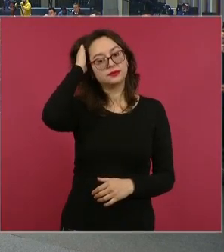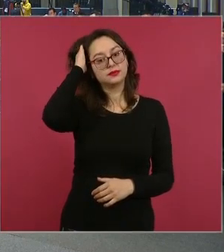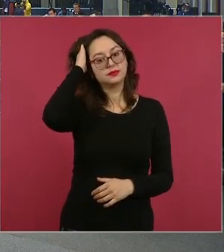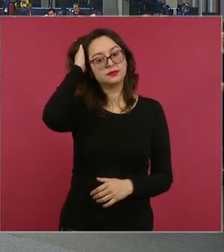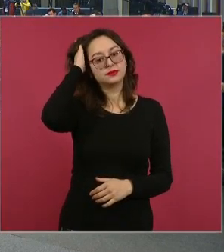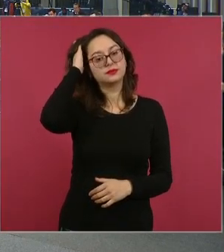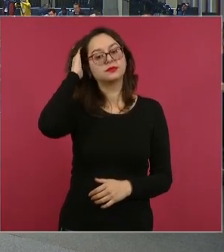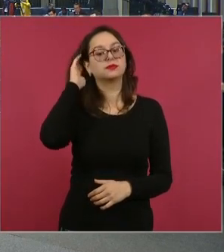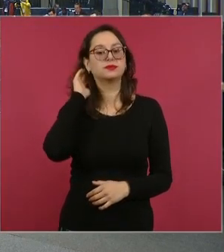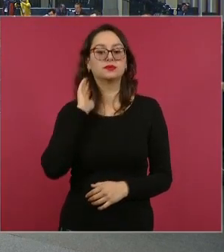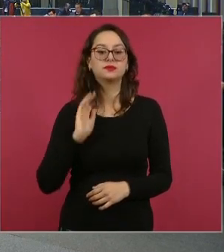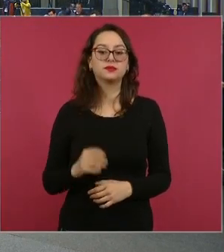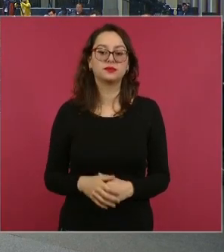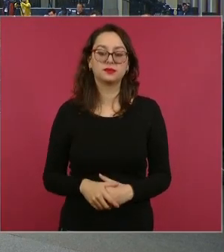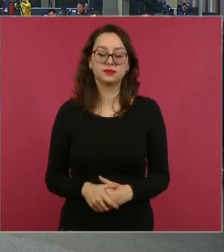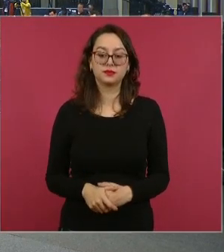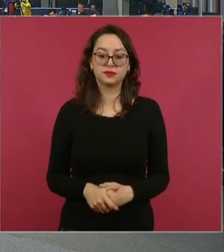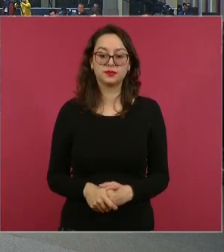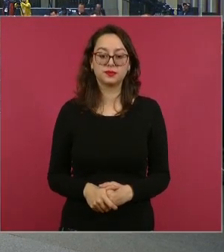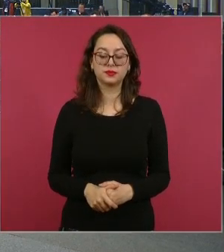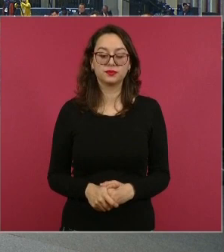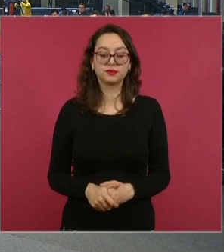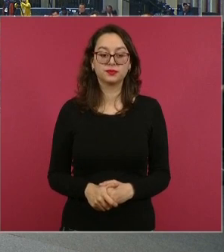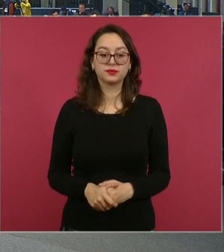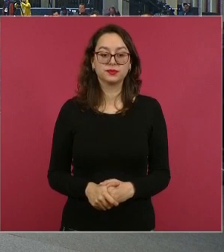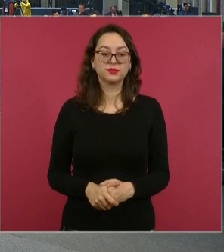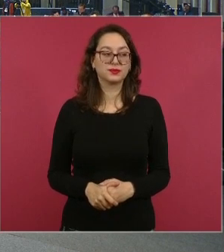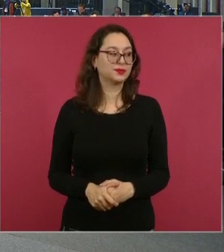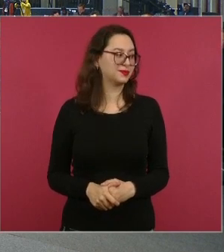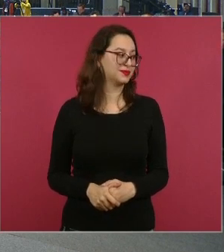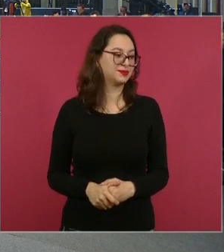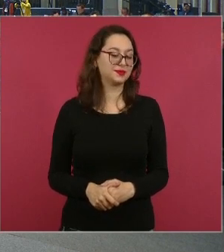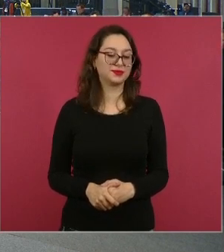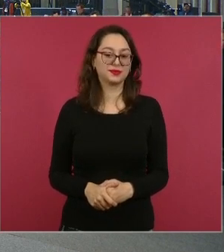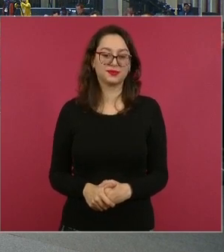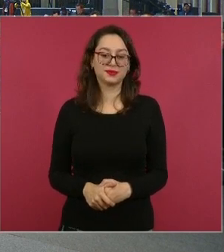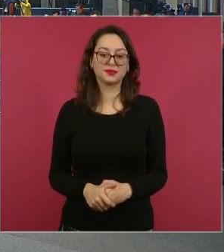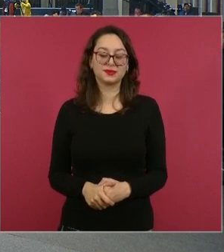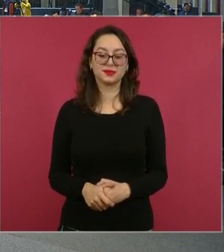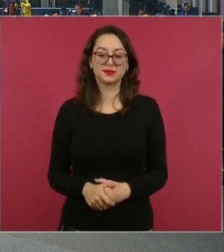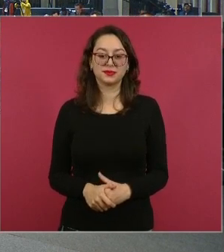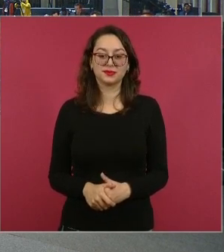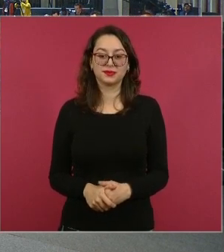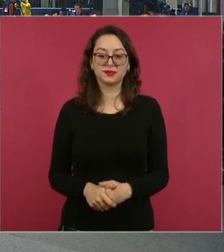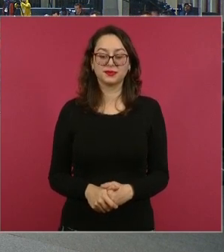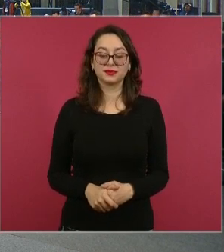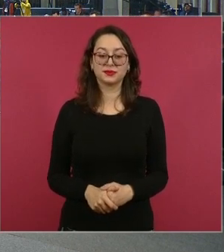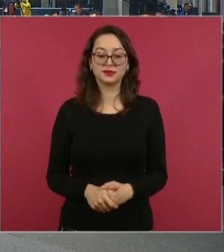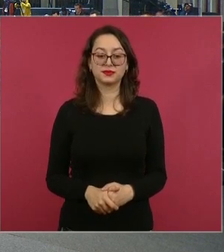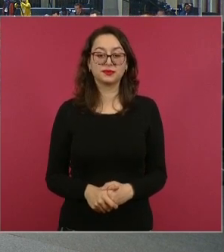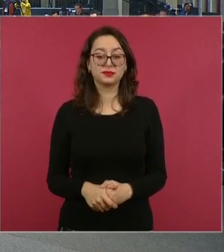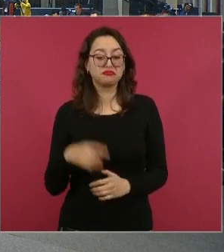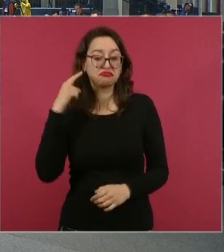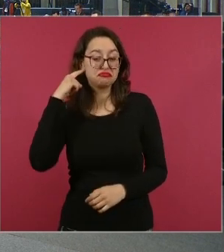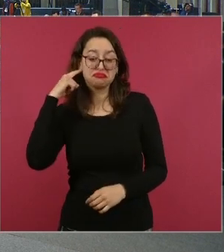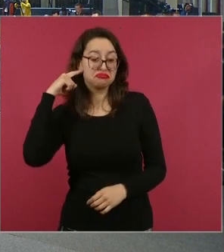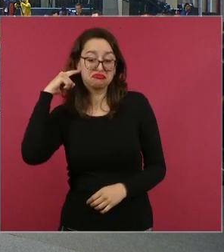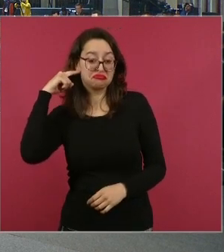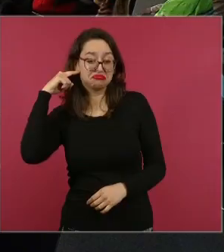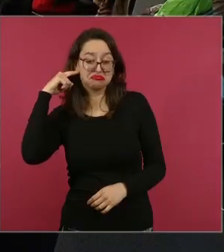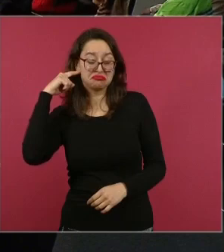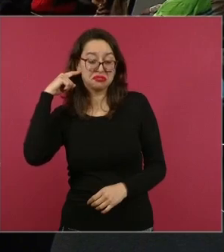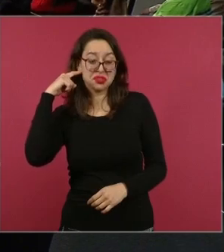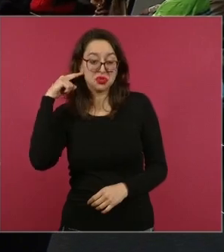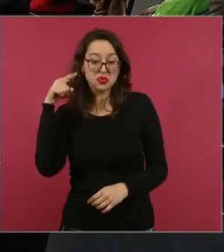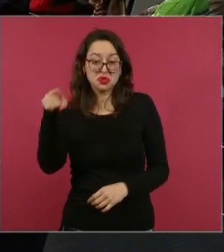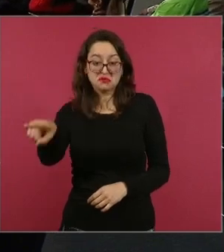Gracias 1 es temporal o permanente Cuál es es la instalación de cuarteles de la guardia nacional en colonias de